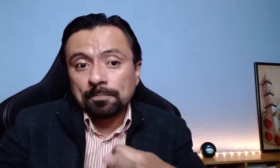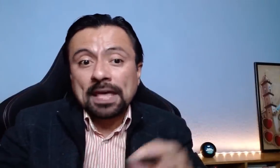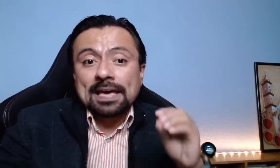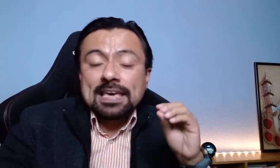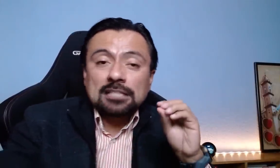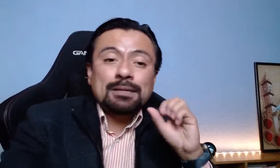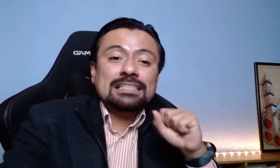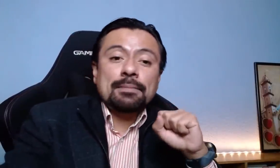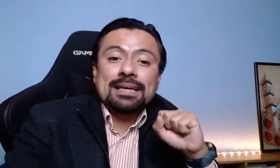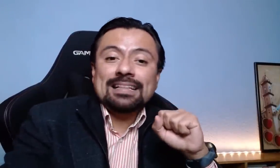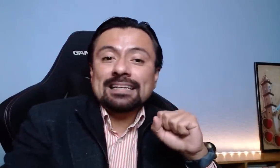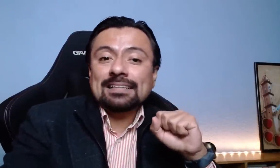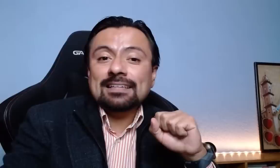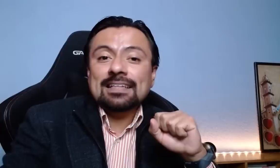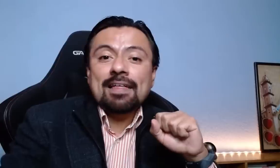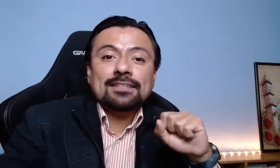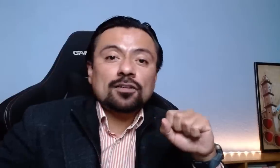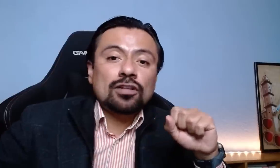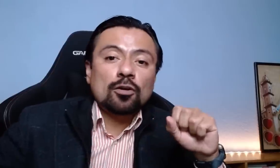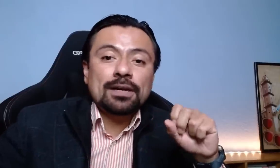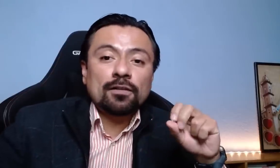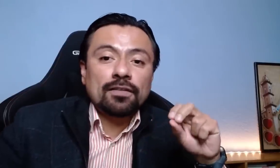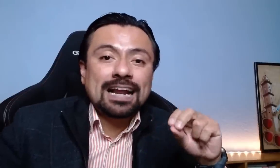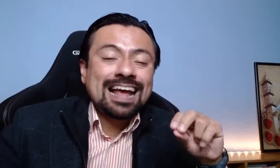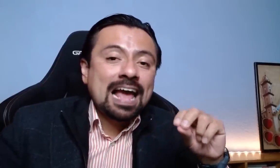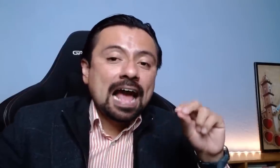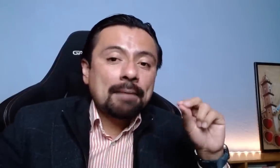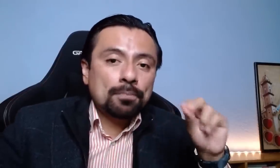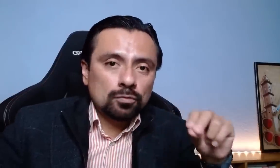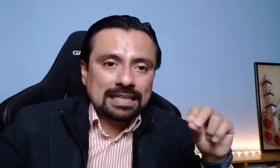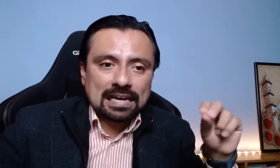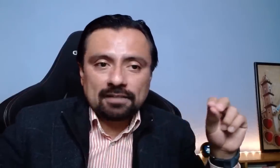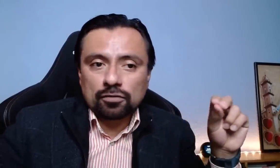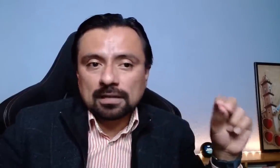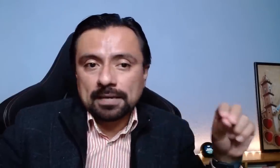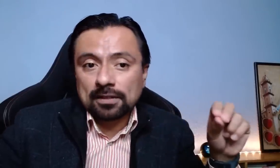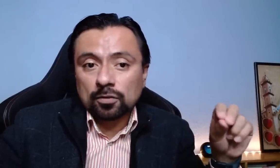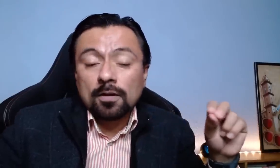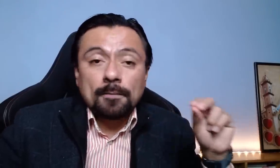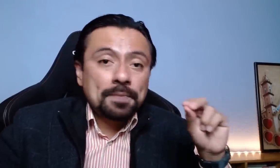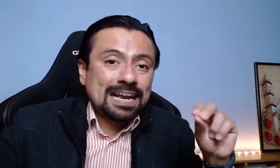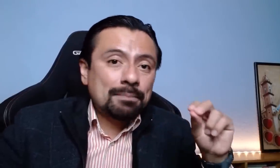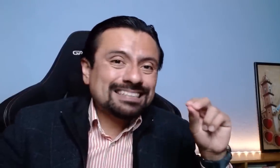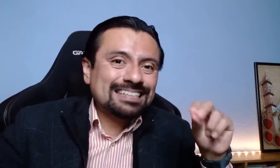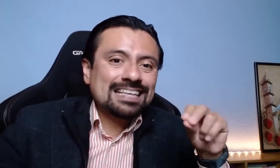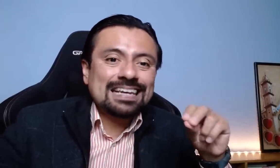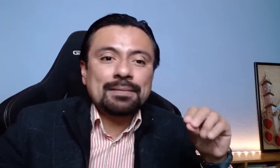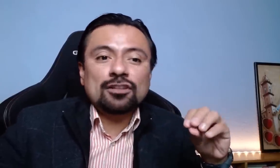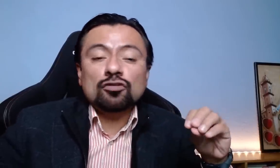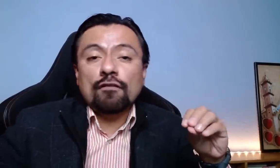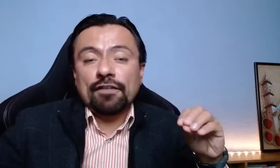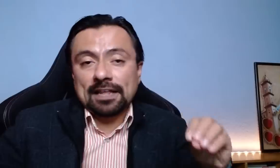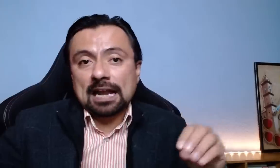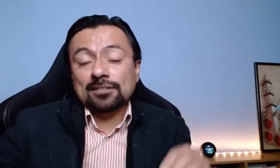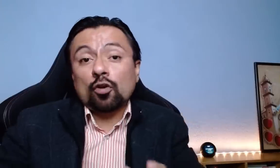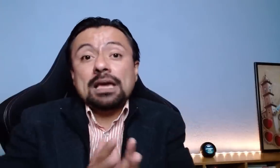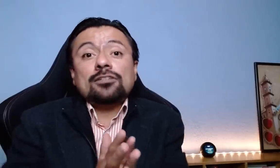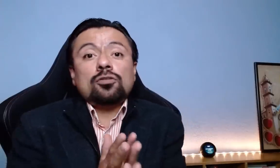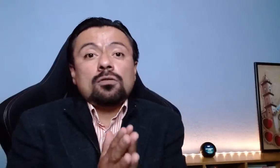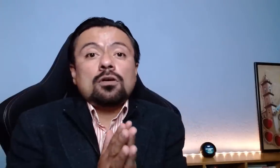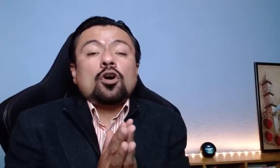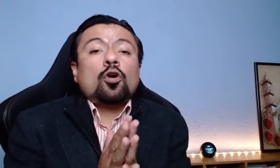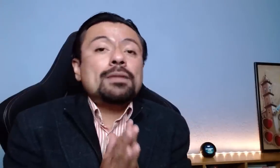Nuevo León. Y es precisamente en estas entidades en donde el gobierno federal apunta el reforzamiento de la presencia de elementos